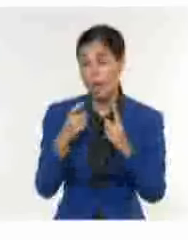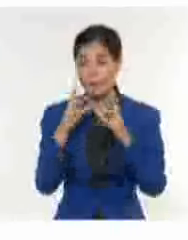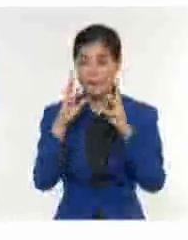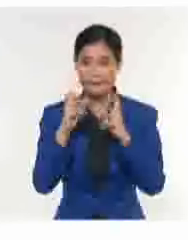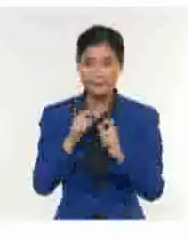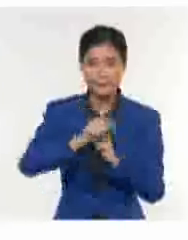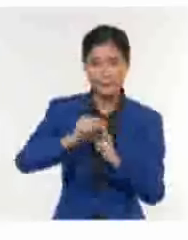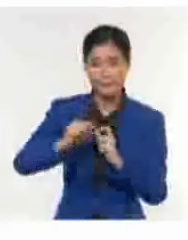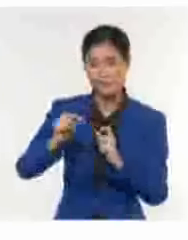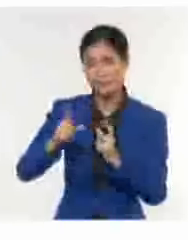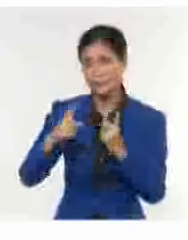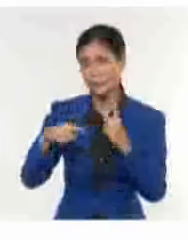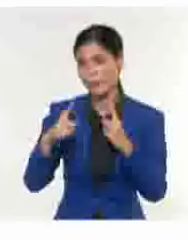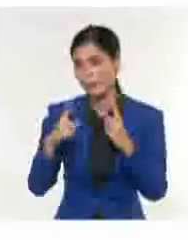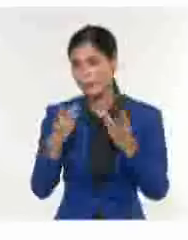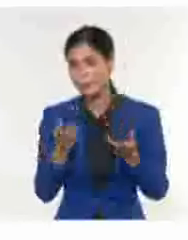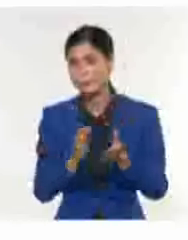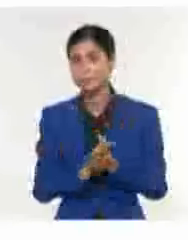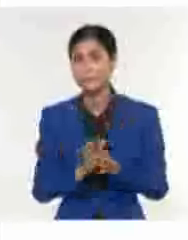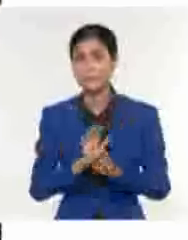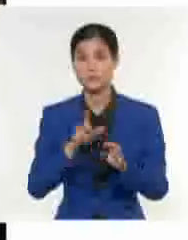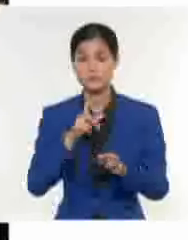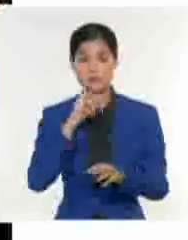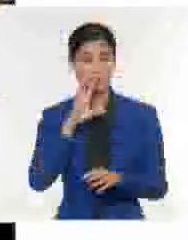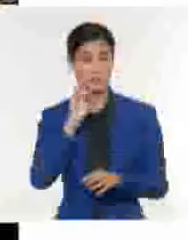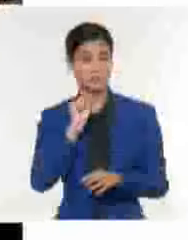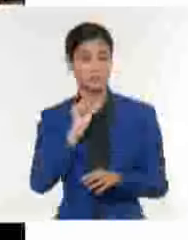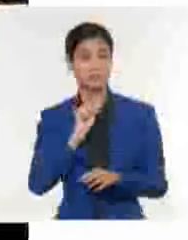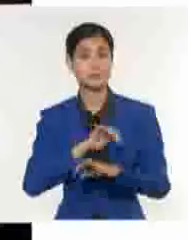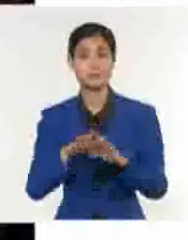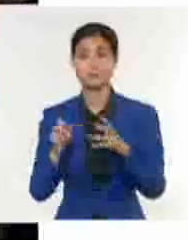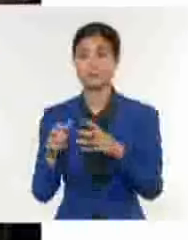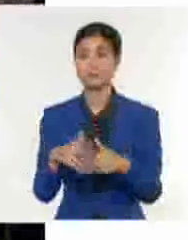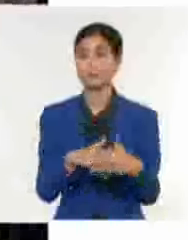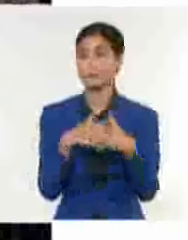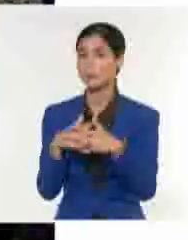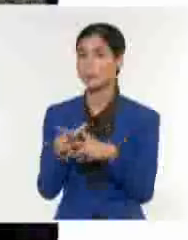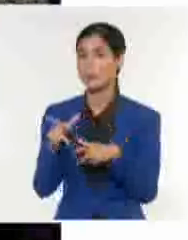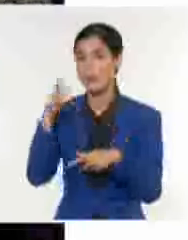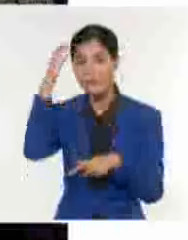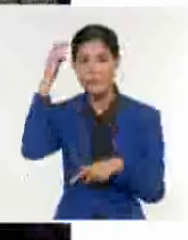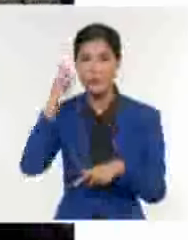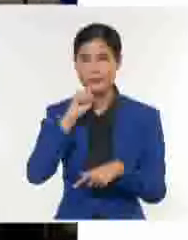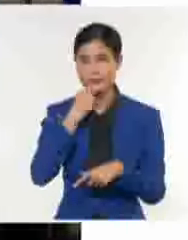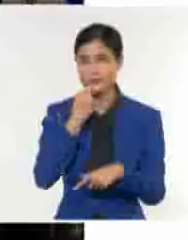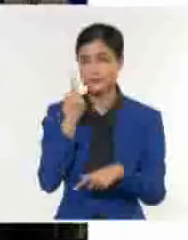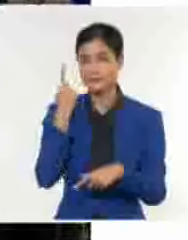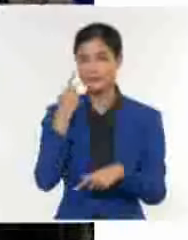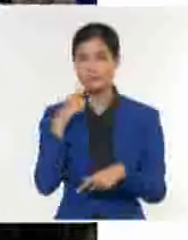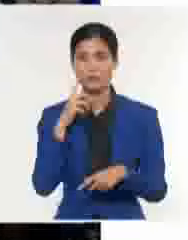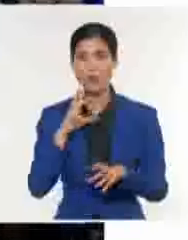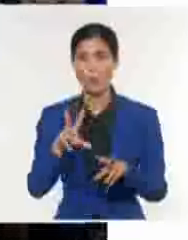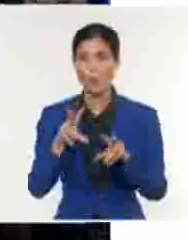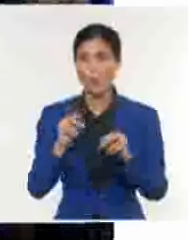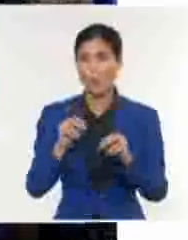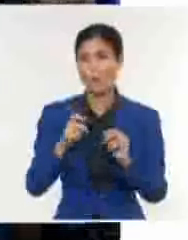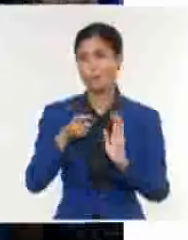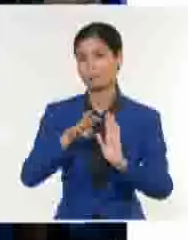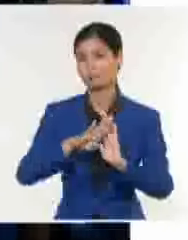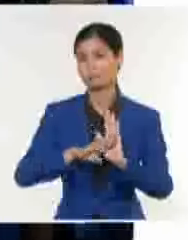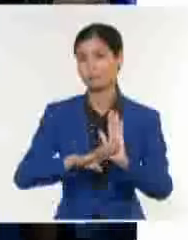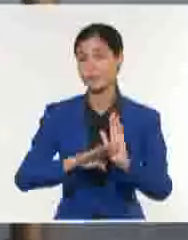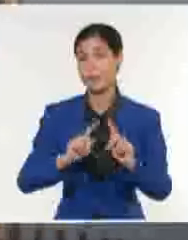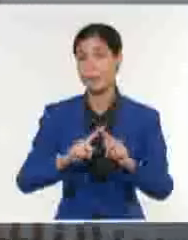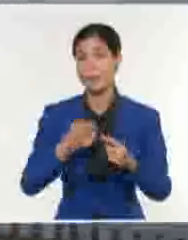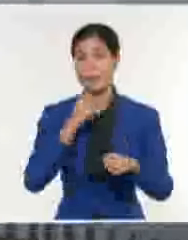inmediatamente después de conocerlo, el imperio renovó su batería de medidas para privar al país de la que previo a la pandemia fue su mayor fuente